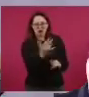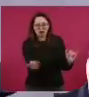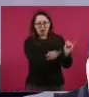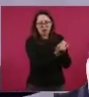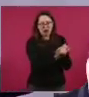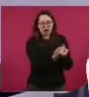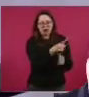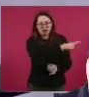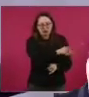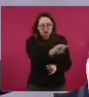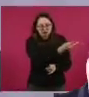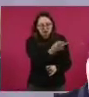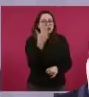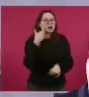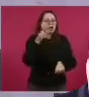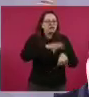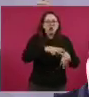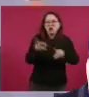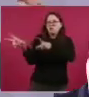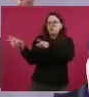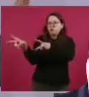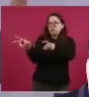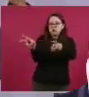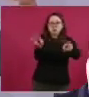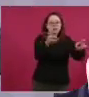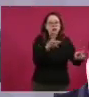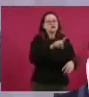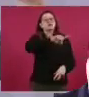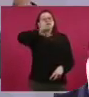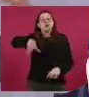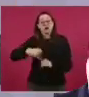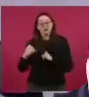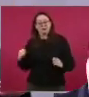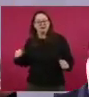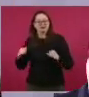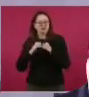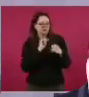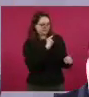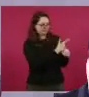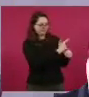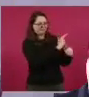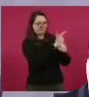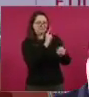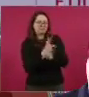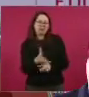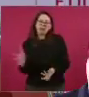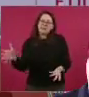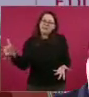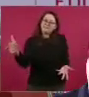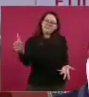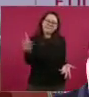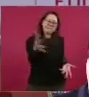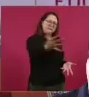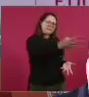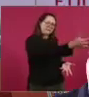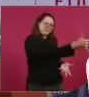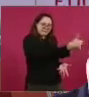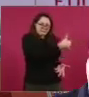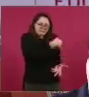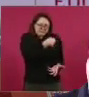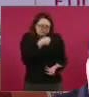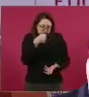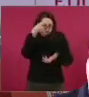fondos los utilizamos para ayudar en las comunidades más pobres de México